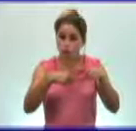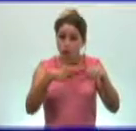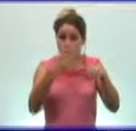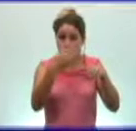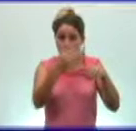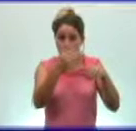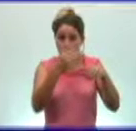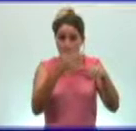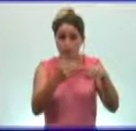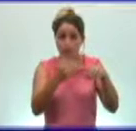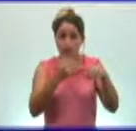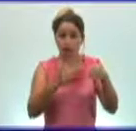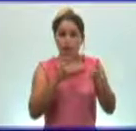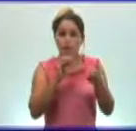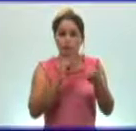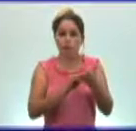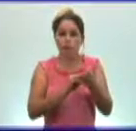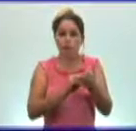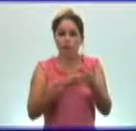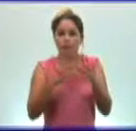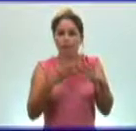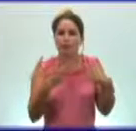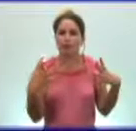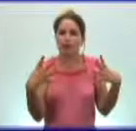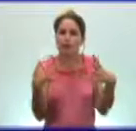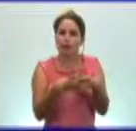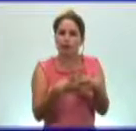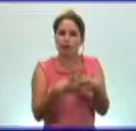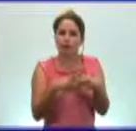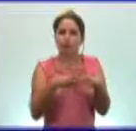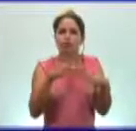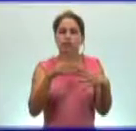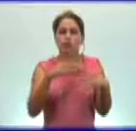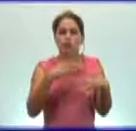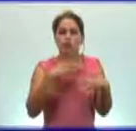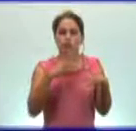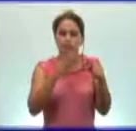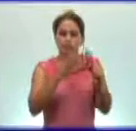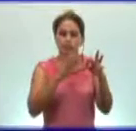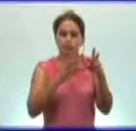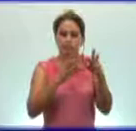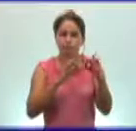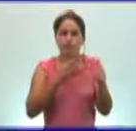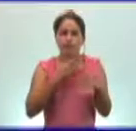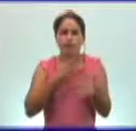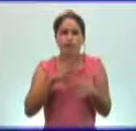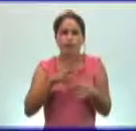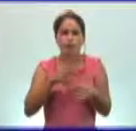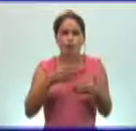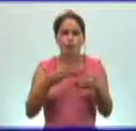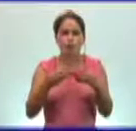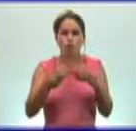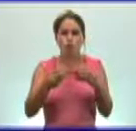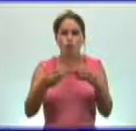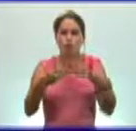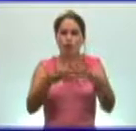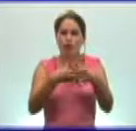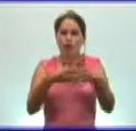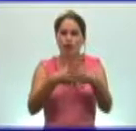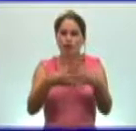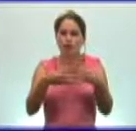partícula y el enlace. Digamos, los enlaces metálicos están constituidos por sustancias atómicas. ¿Y cuáles son estas